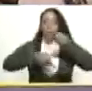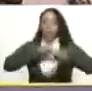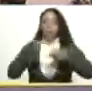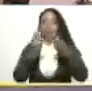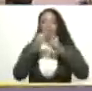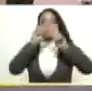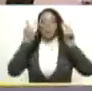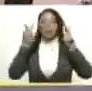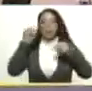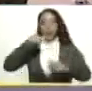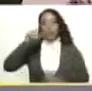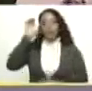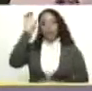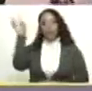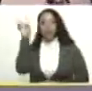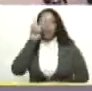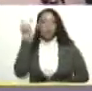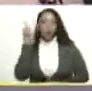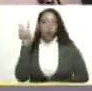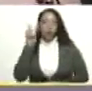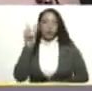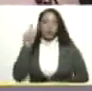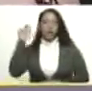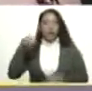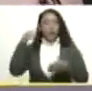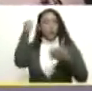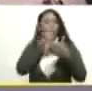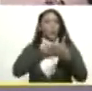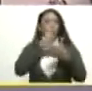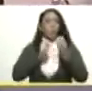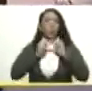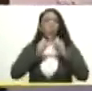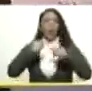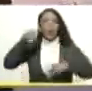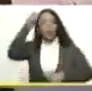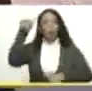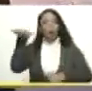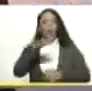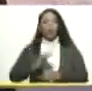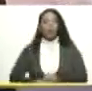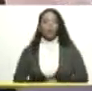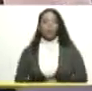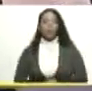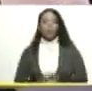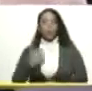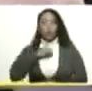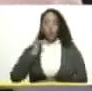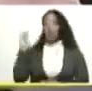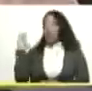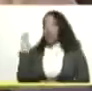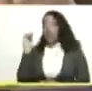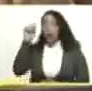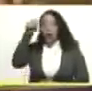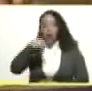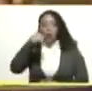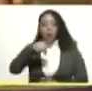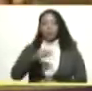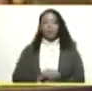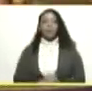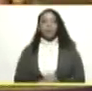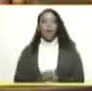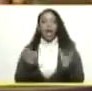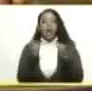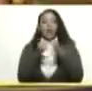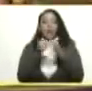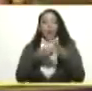patria, en esta batalla permanente por nuestro pueblo. Bueno, nos hemos venido, el Buró